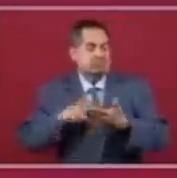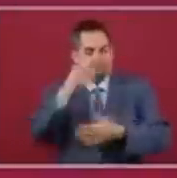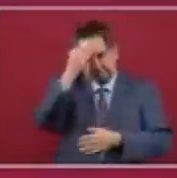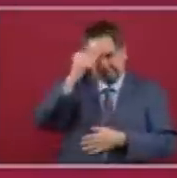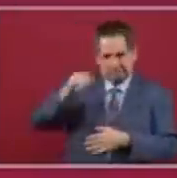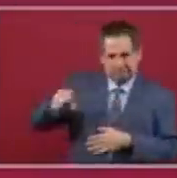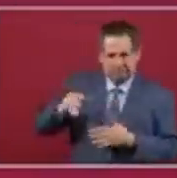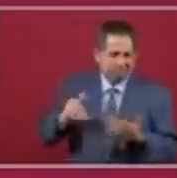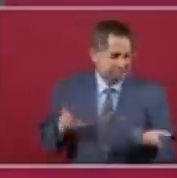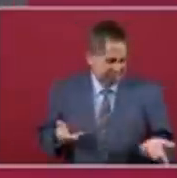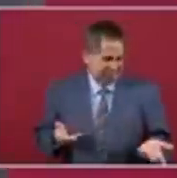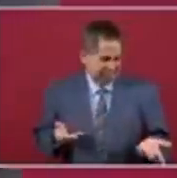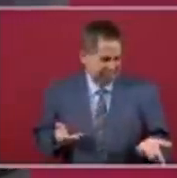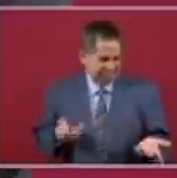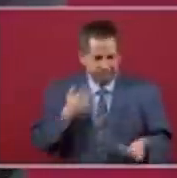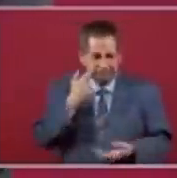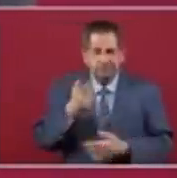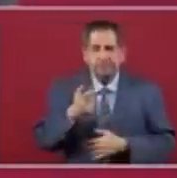Bueno, hubo